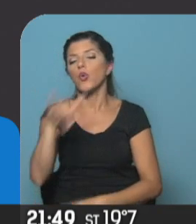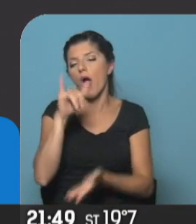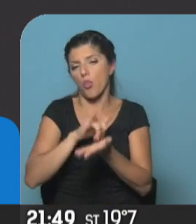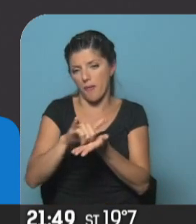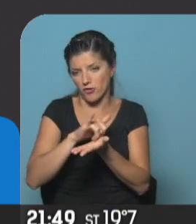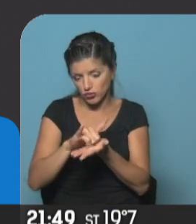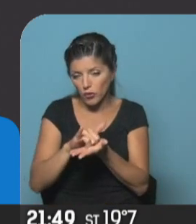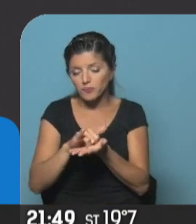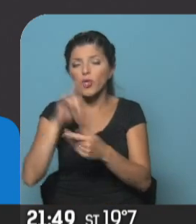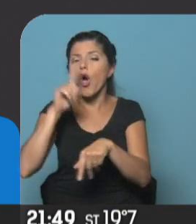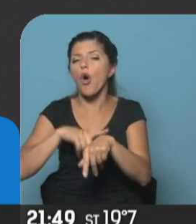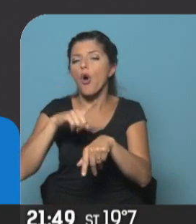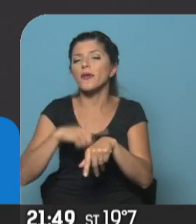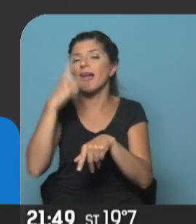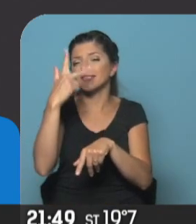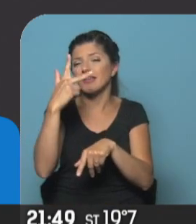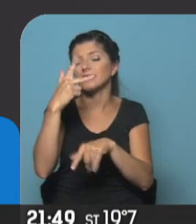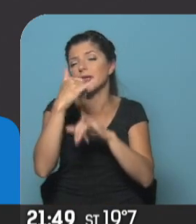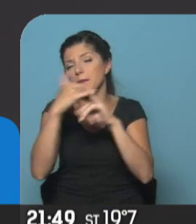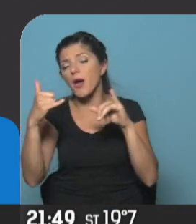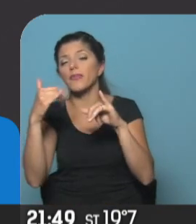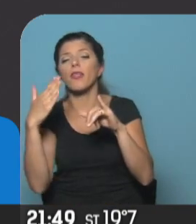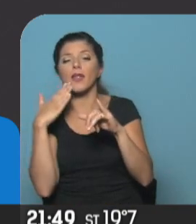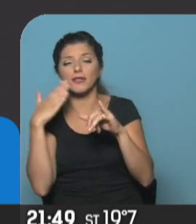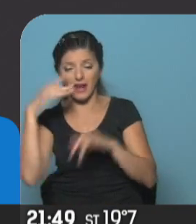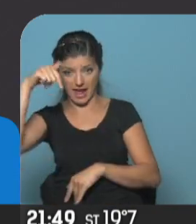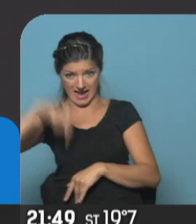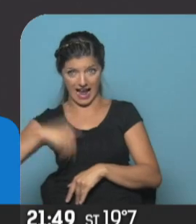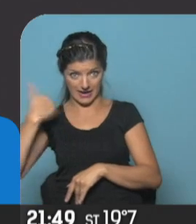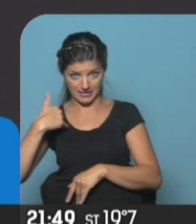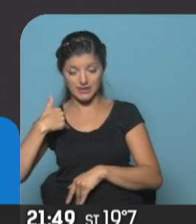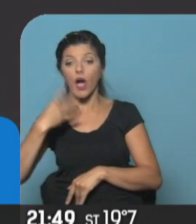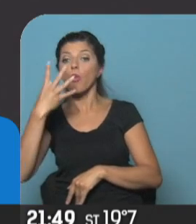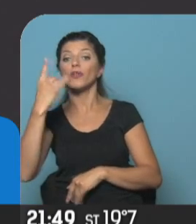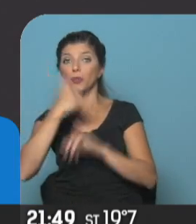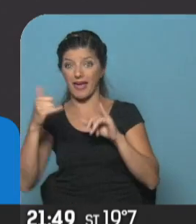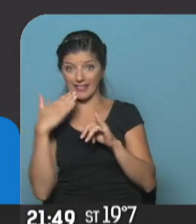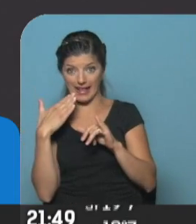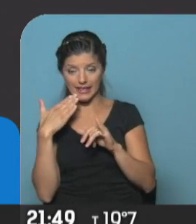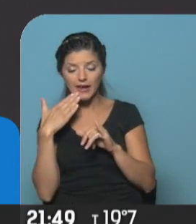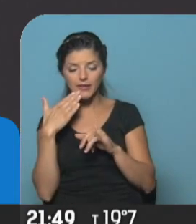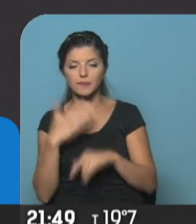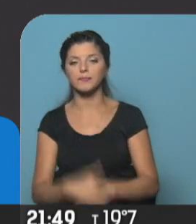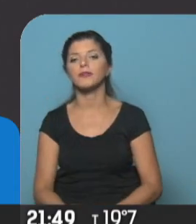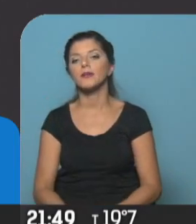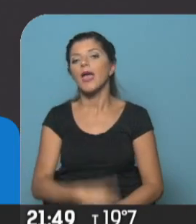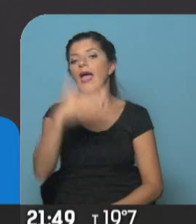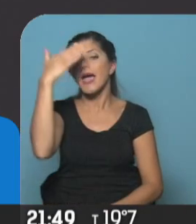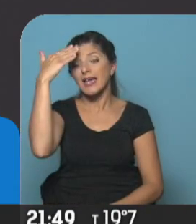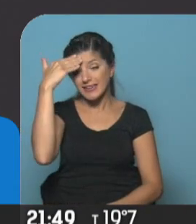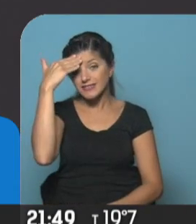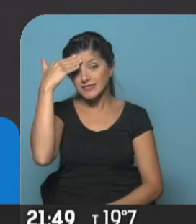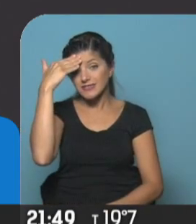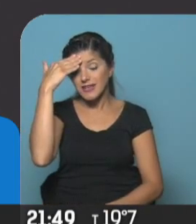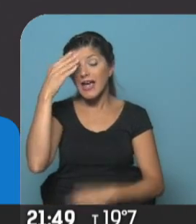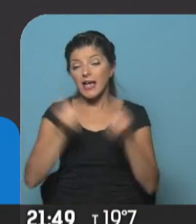las 15:30, hora de Estados Unidos, 16:30, hora argentina, 5 dotaciones de bomberos se desplazaron hasta allí para tratar de